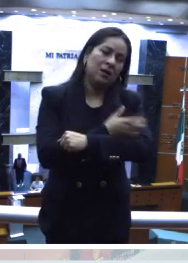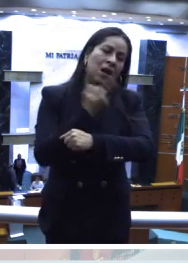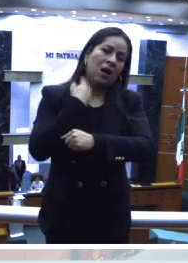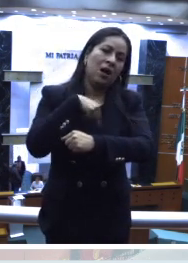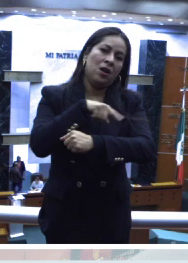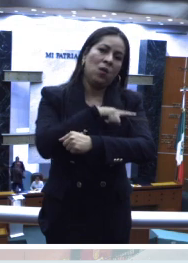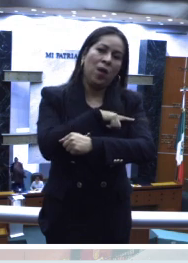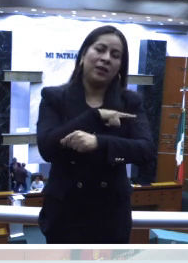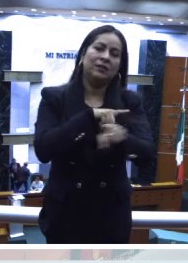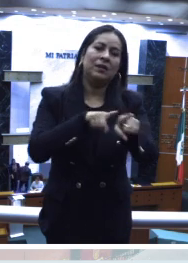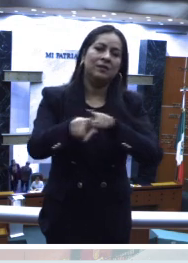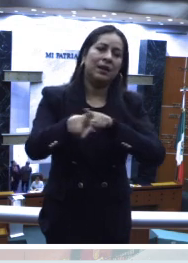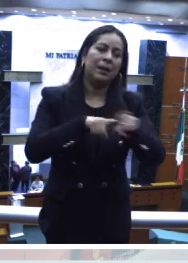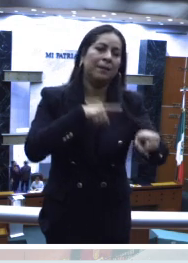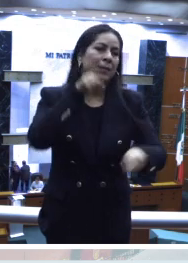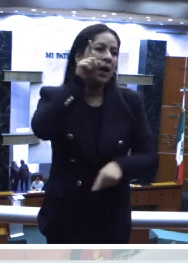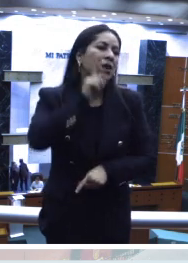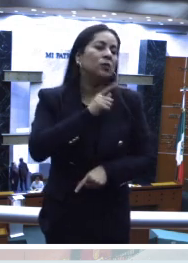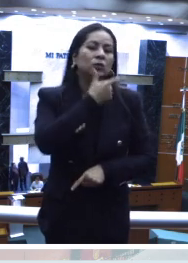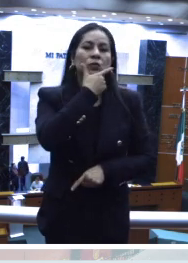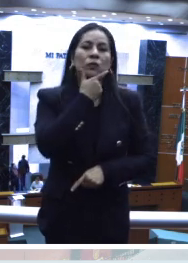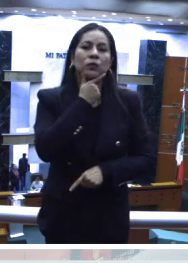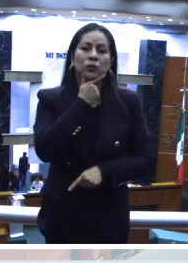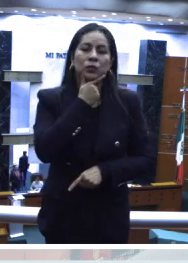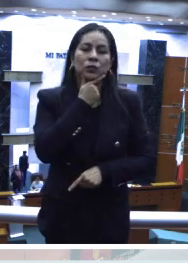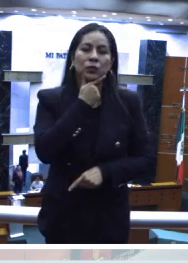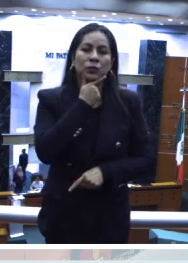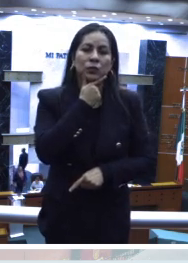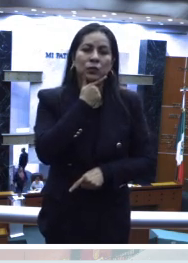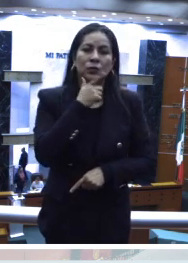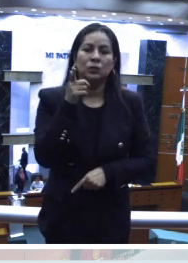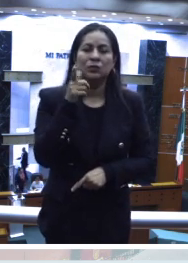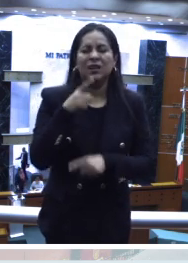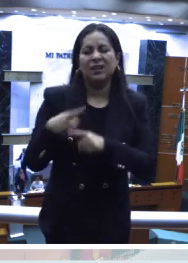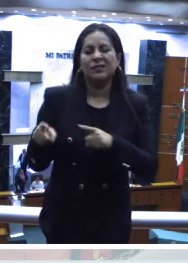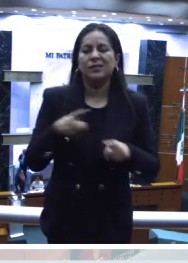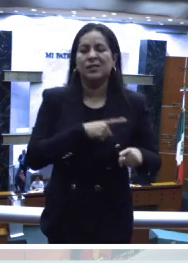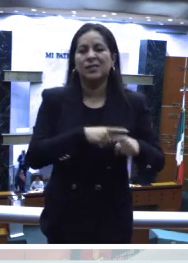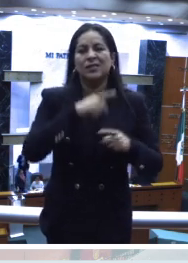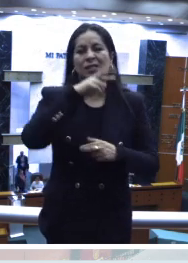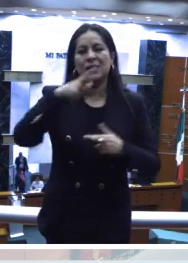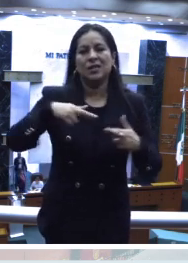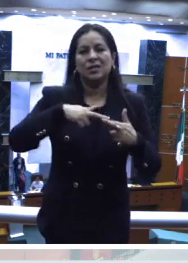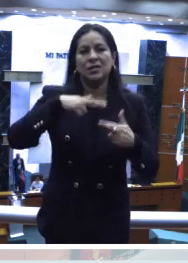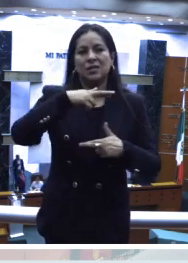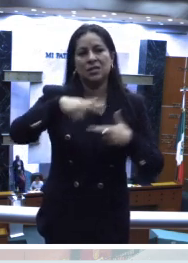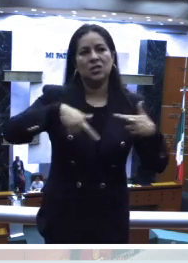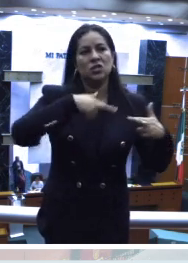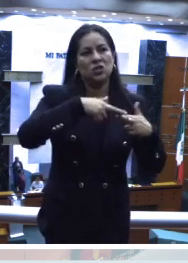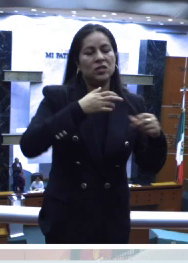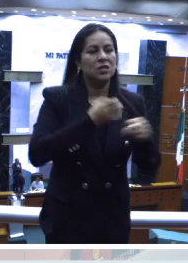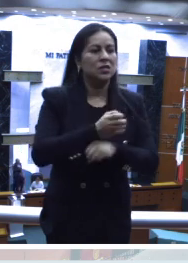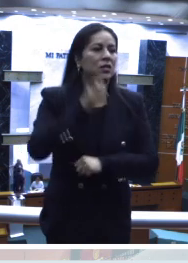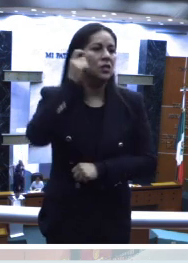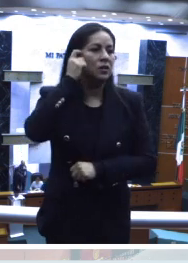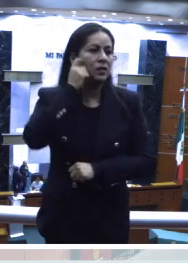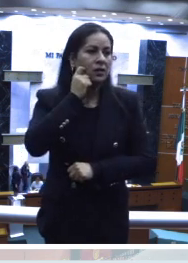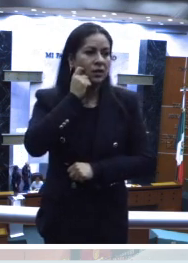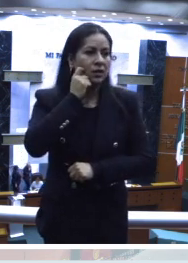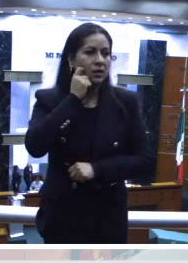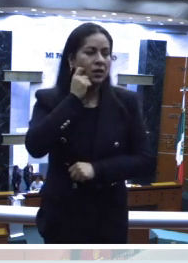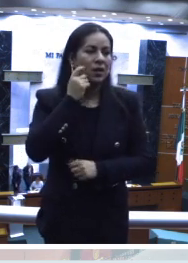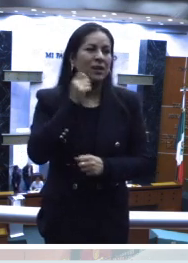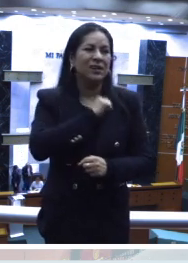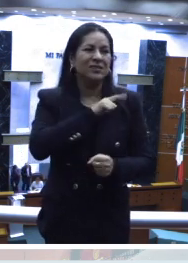nuestras hermanas y hermanos de las distintas regiones de nuestro Estado de Guerrero